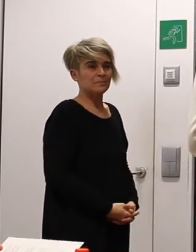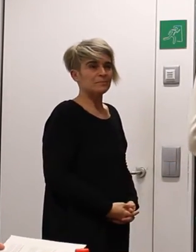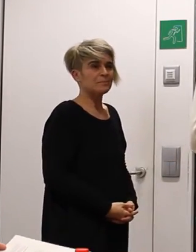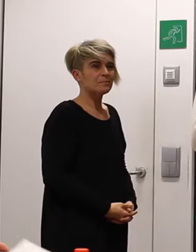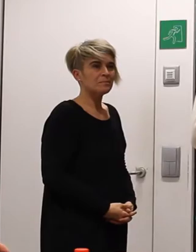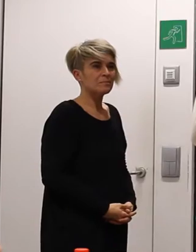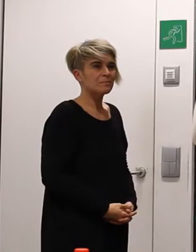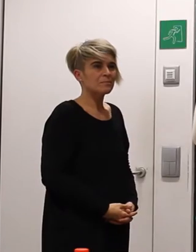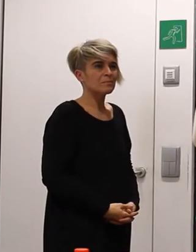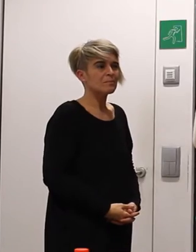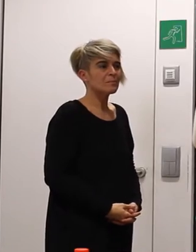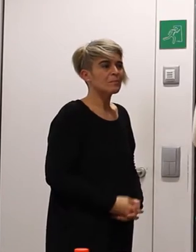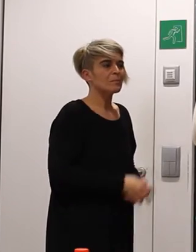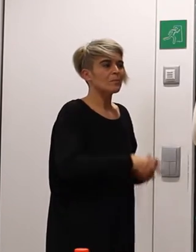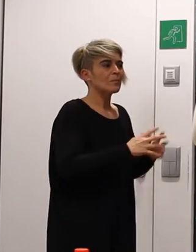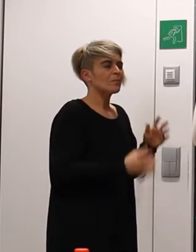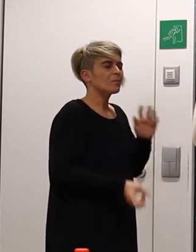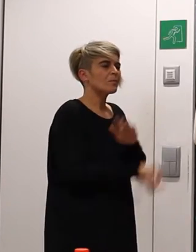tenemos